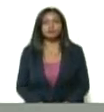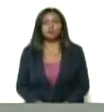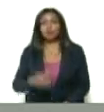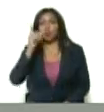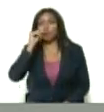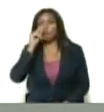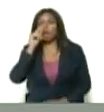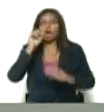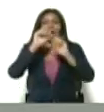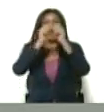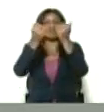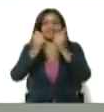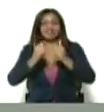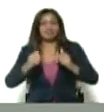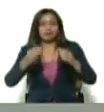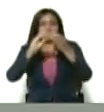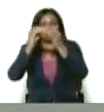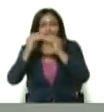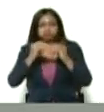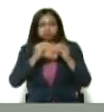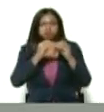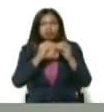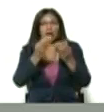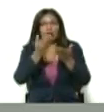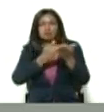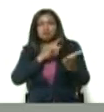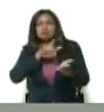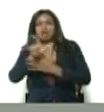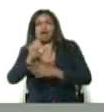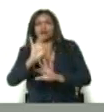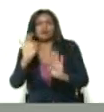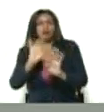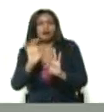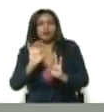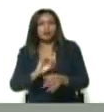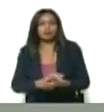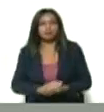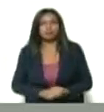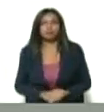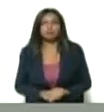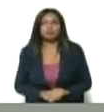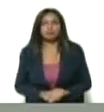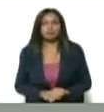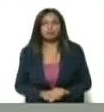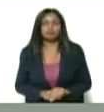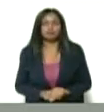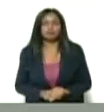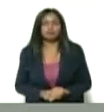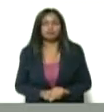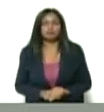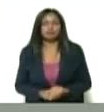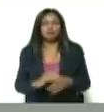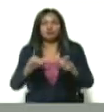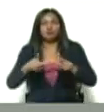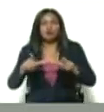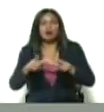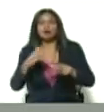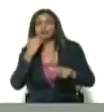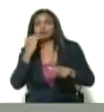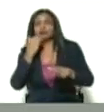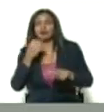artesano. No tiene antecedentes de viaje. habita en un área cercano al